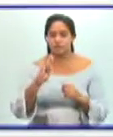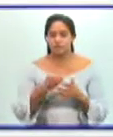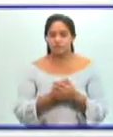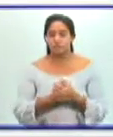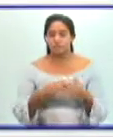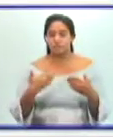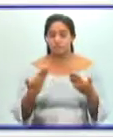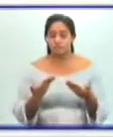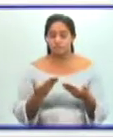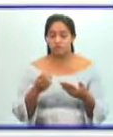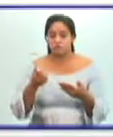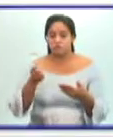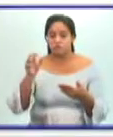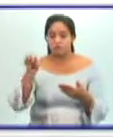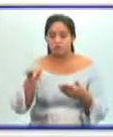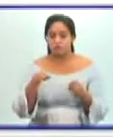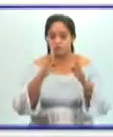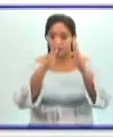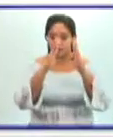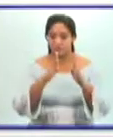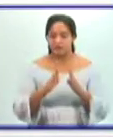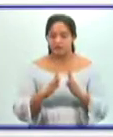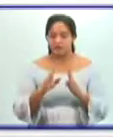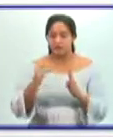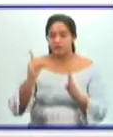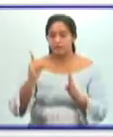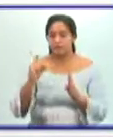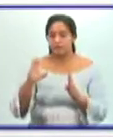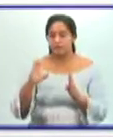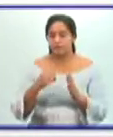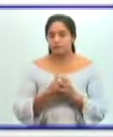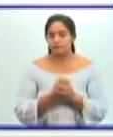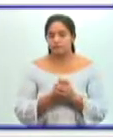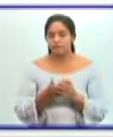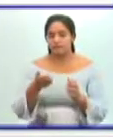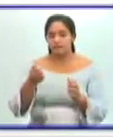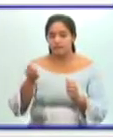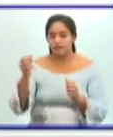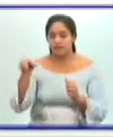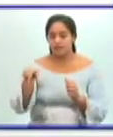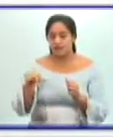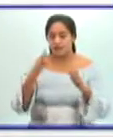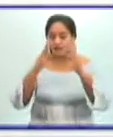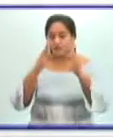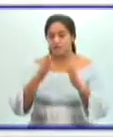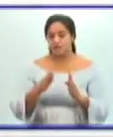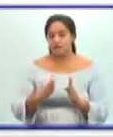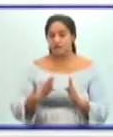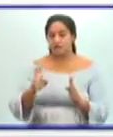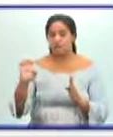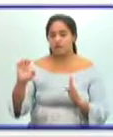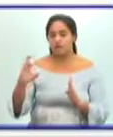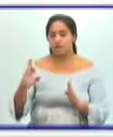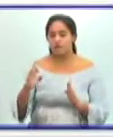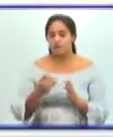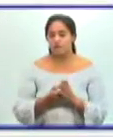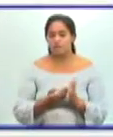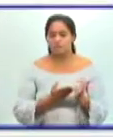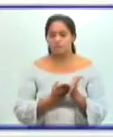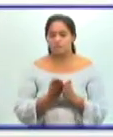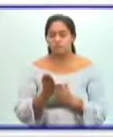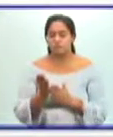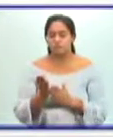como AG es paralelo a DC y AG es paralelo también a EF, por transitividad, el